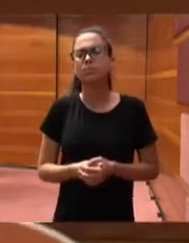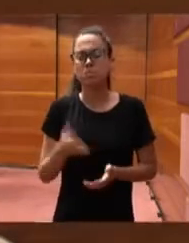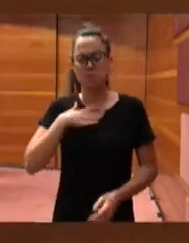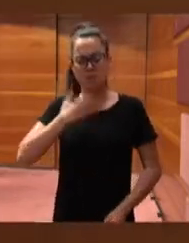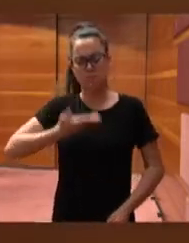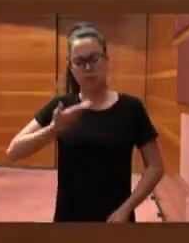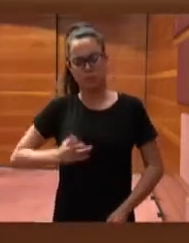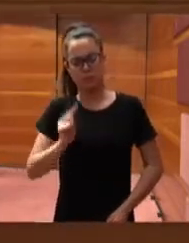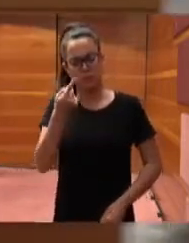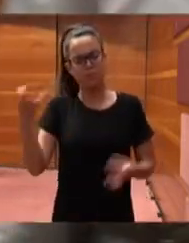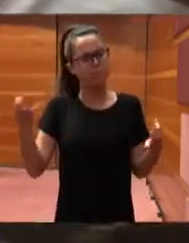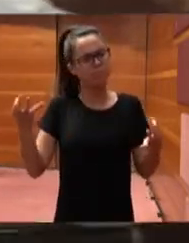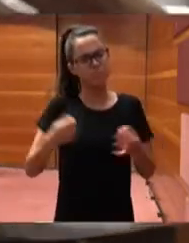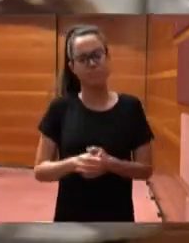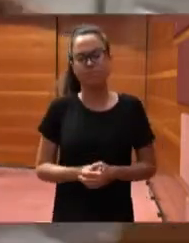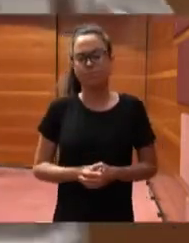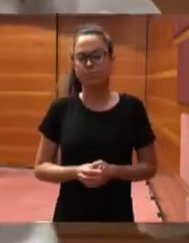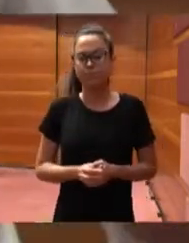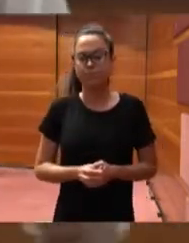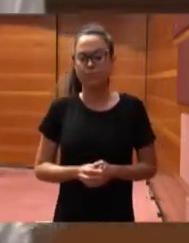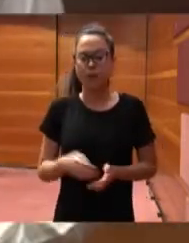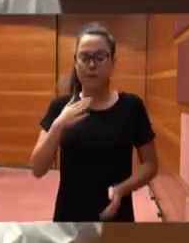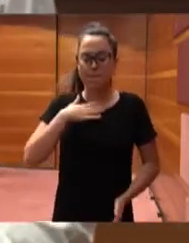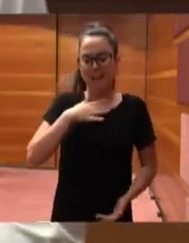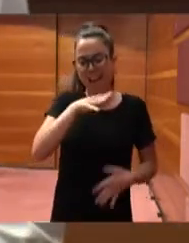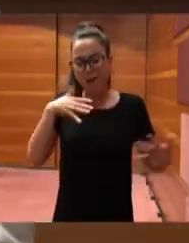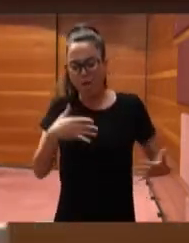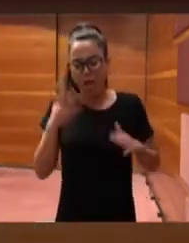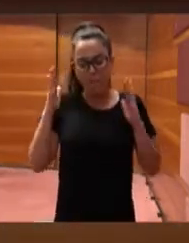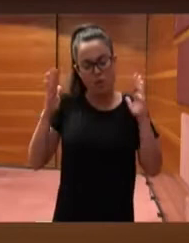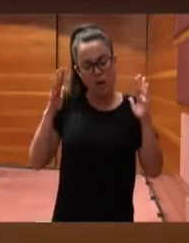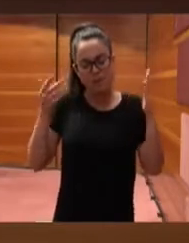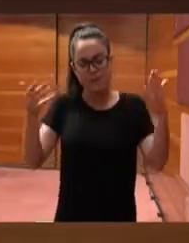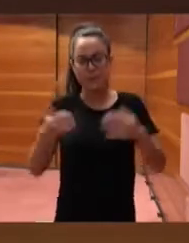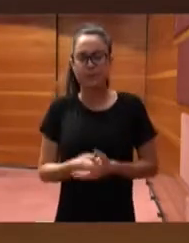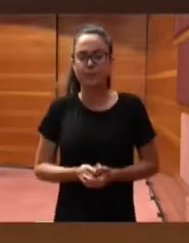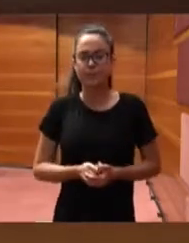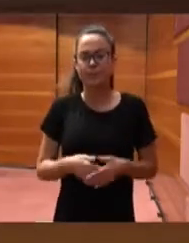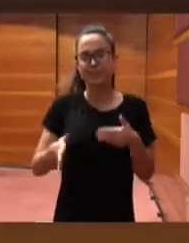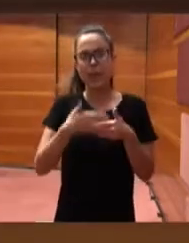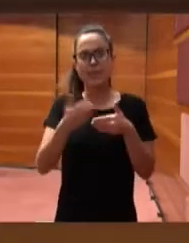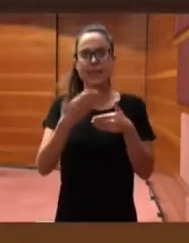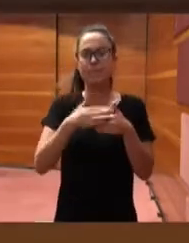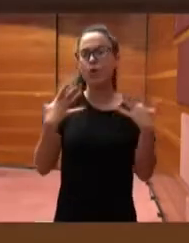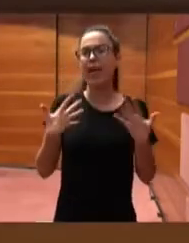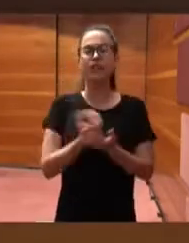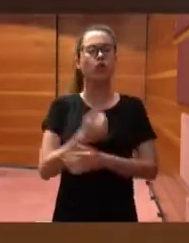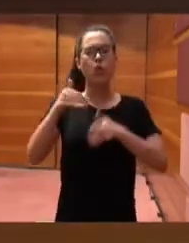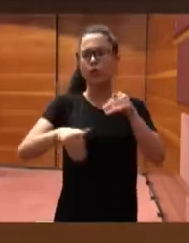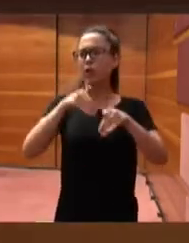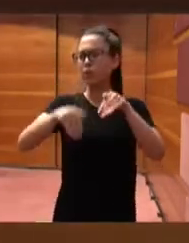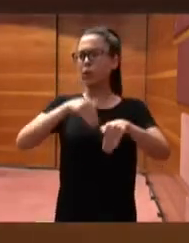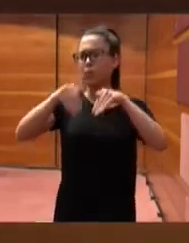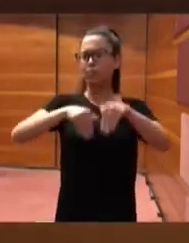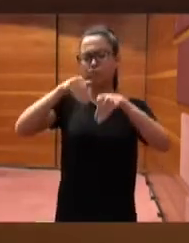clave? Ahora estamos entrando en una época, bueno, que está poniendo muy de moda esto de votarlo todo, por ejemplo, y